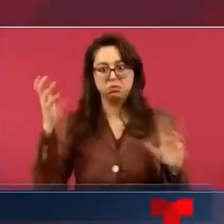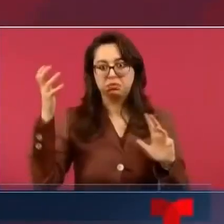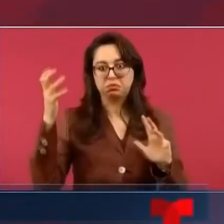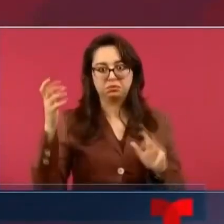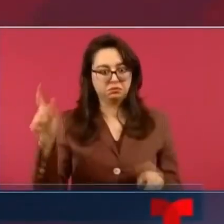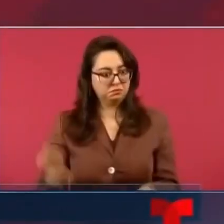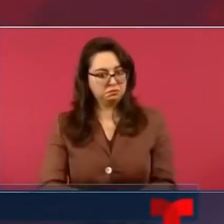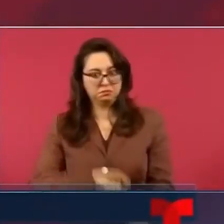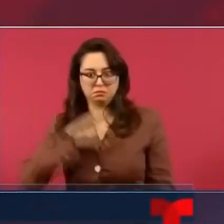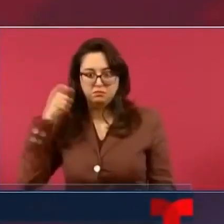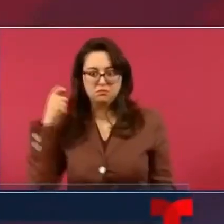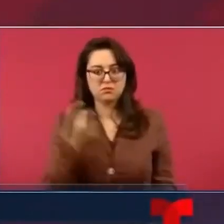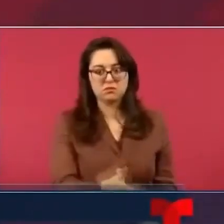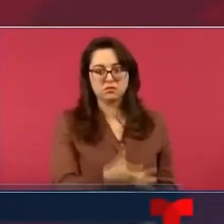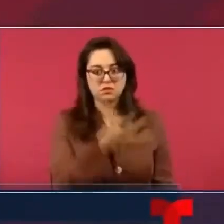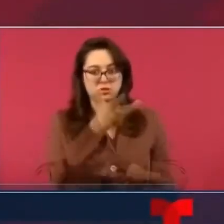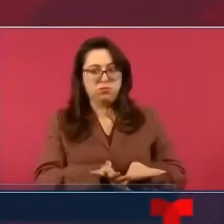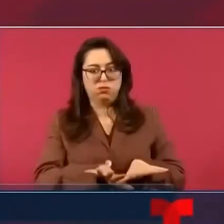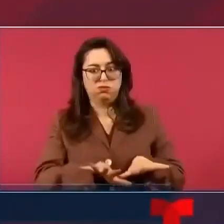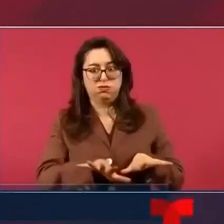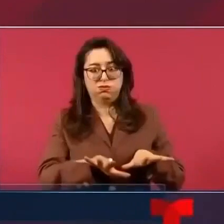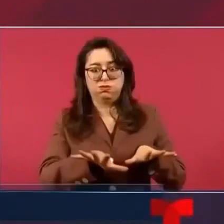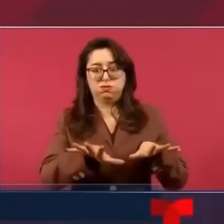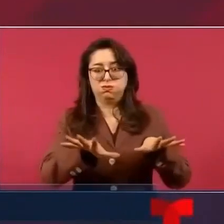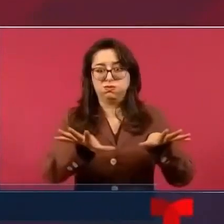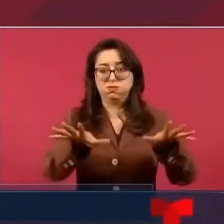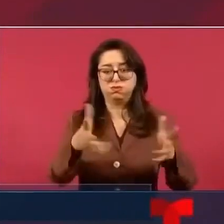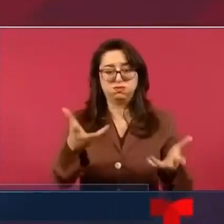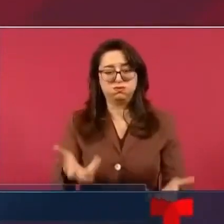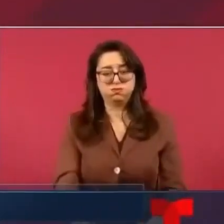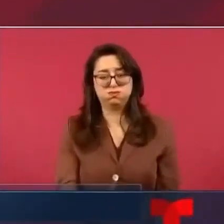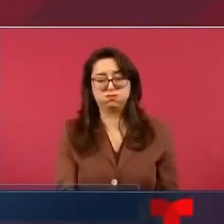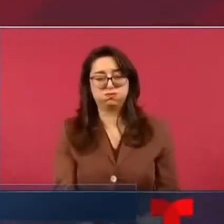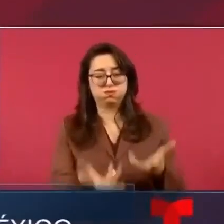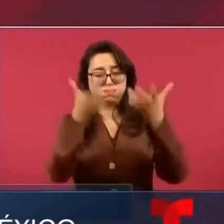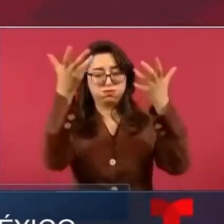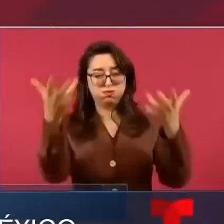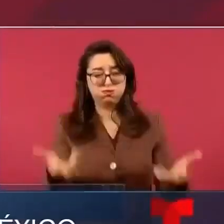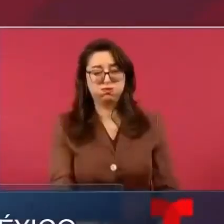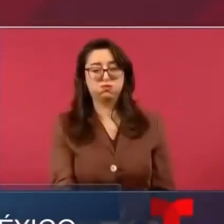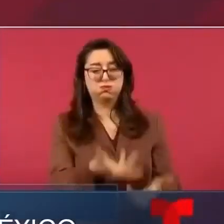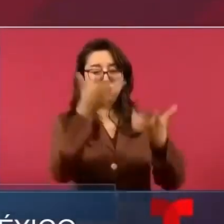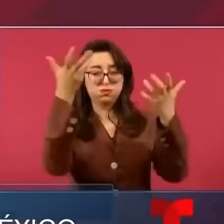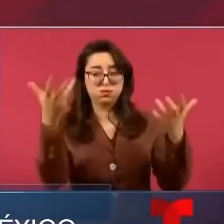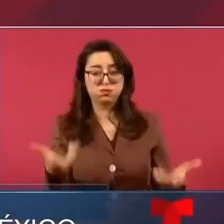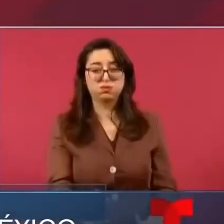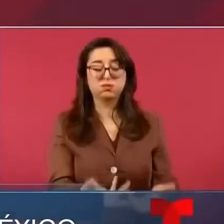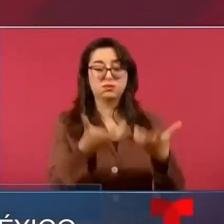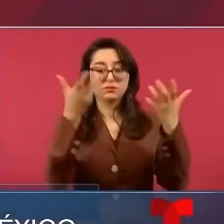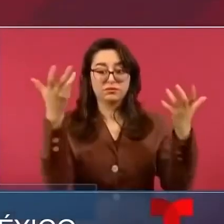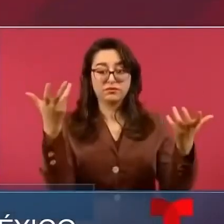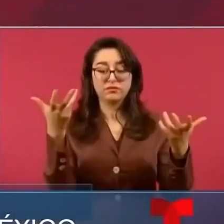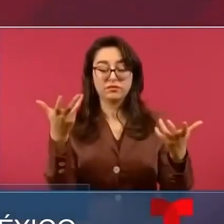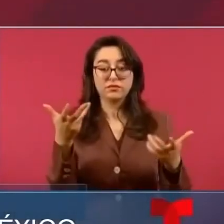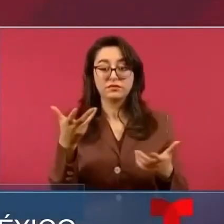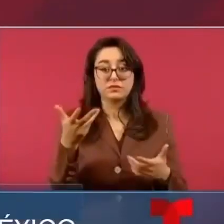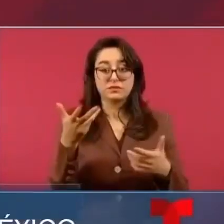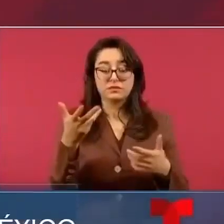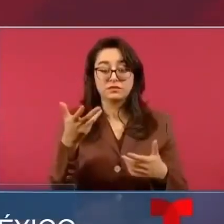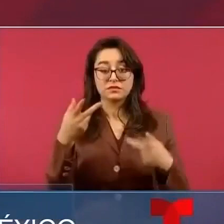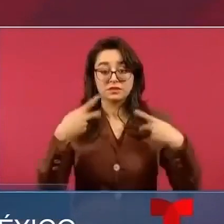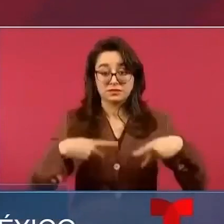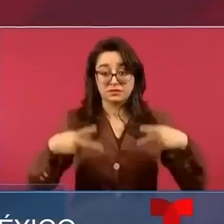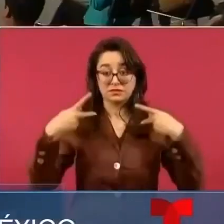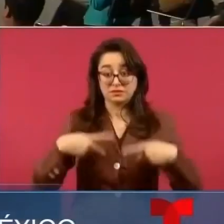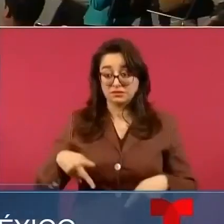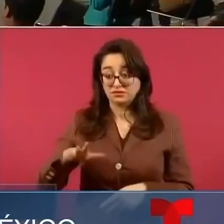colchonetas y se produce un incendio, pero sobre todo hay intoxicación,